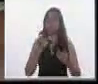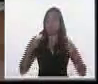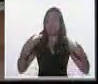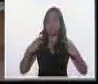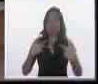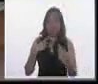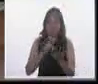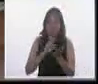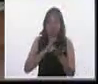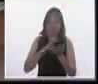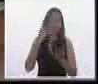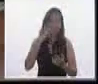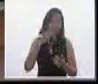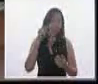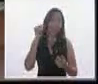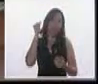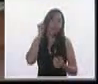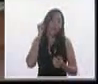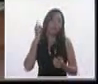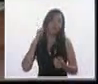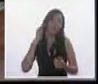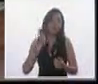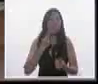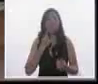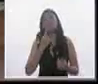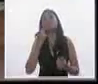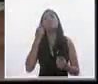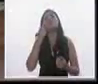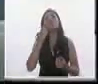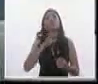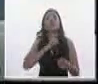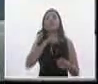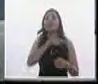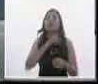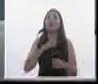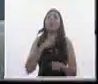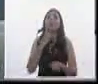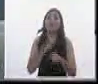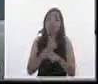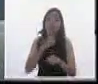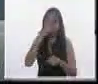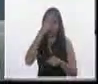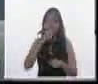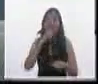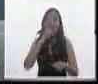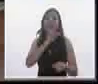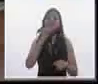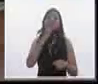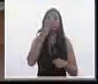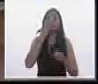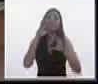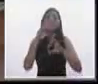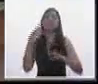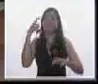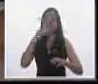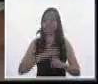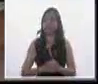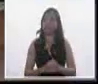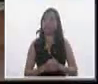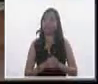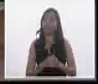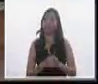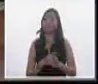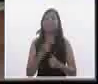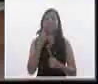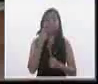discapacidad auditivas son las que menos este oportunidad de escolar tienen hasta qué nivel